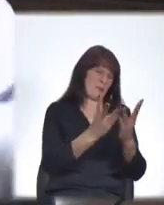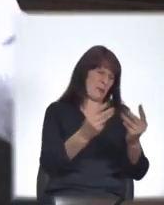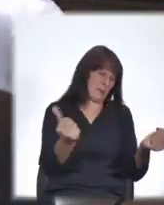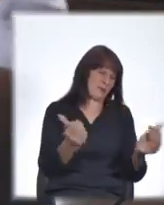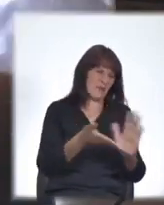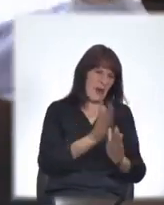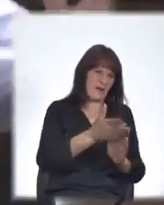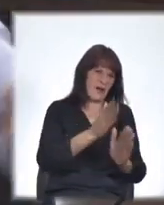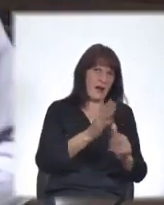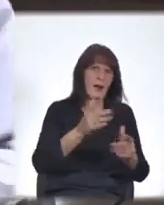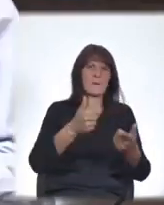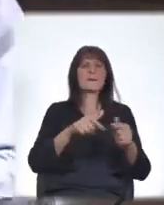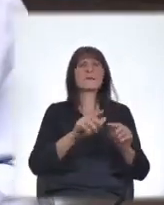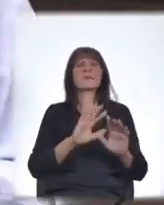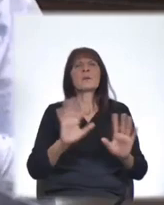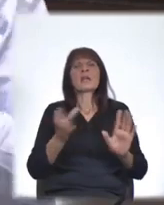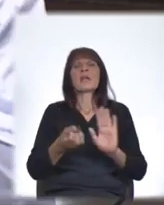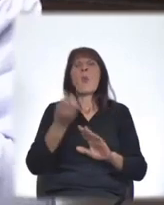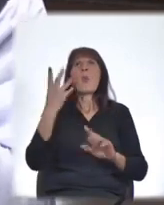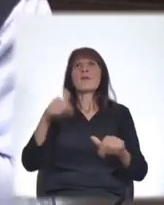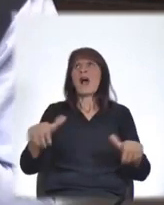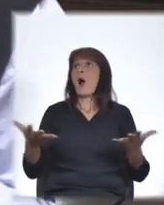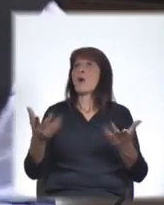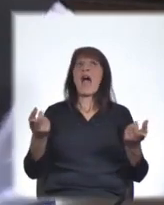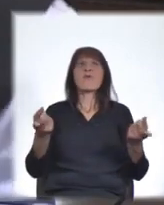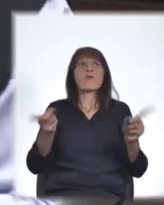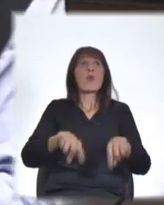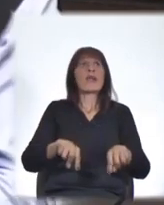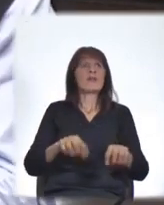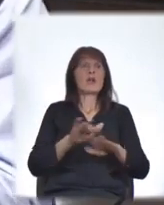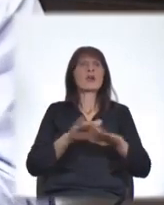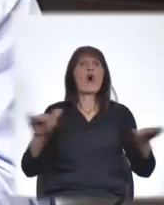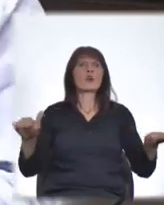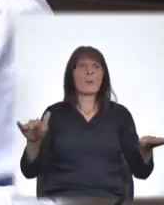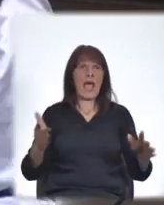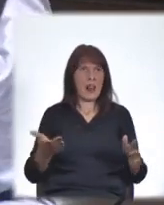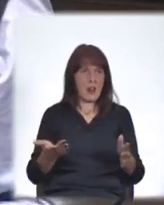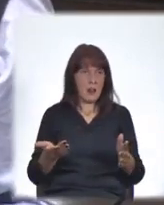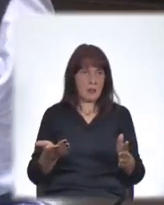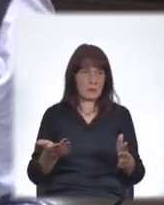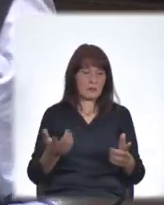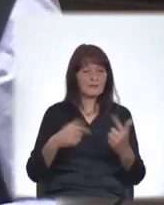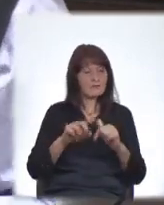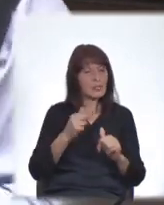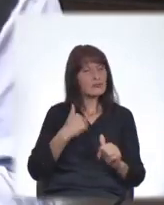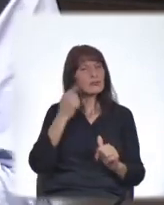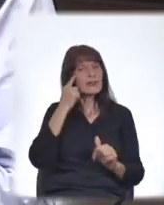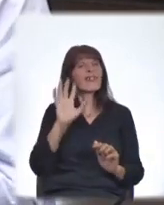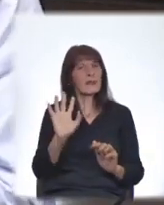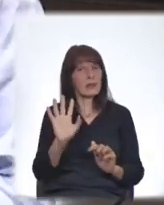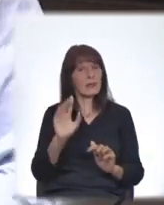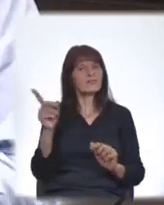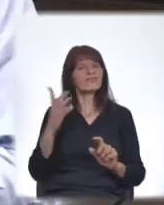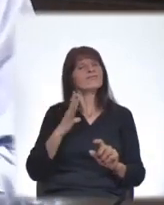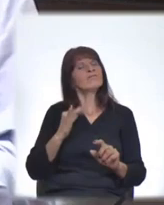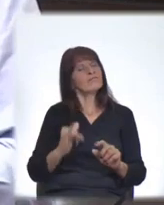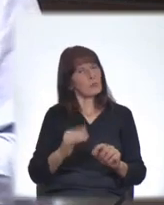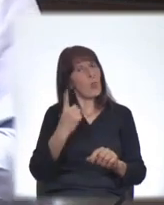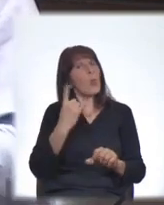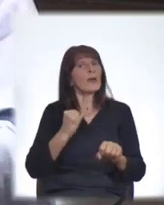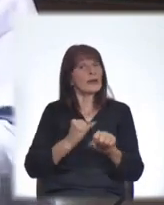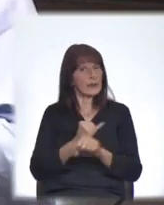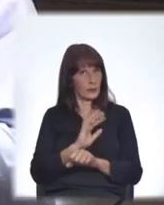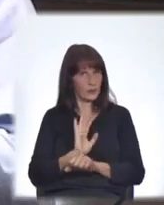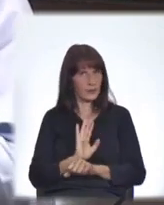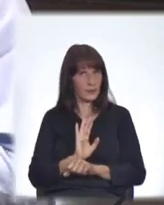desaparecer porque ya estamos entrando en la nueva normalidad. Y yo creo que el gobierno comete un enorme